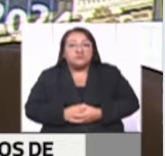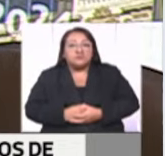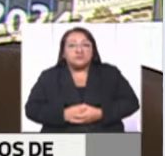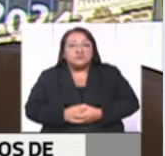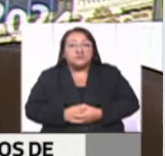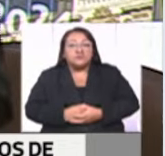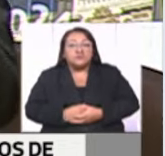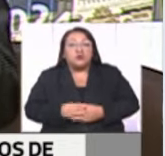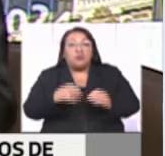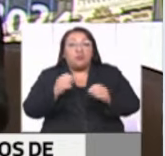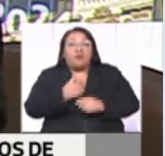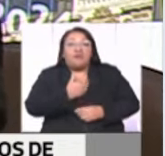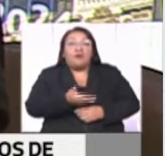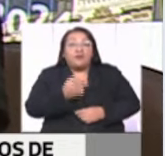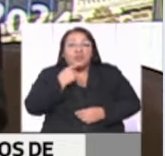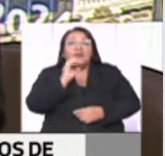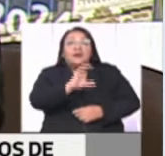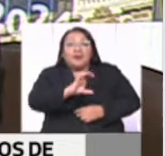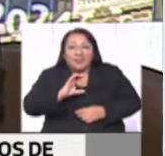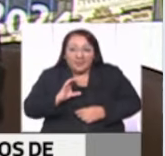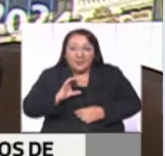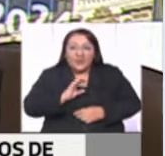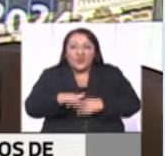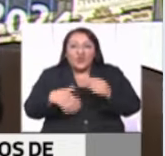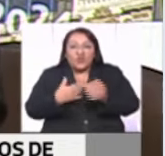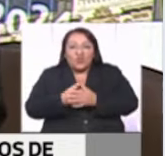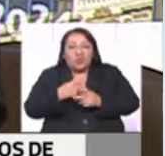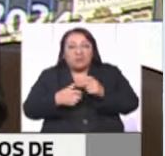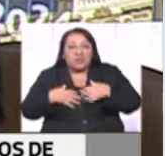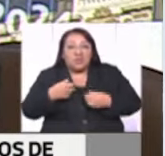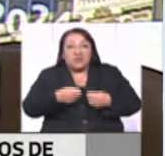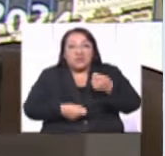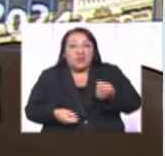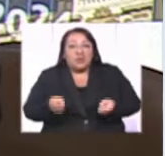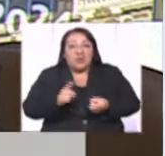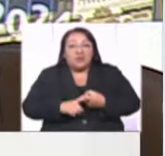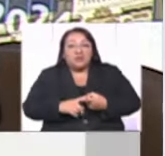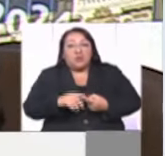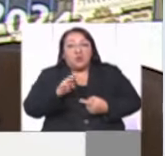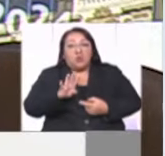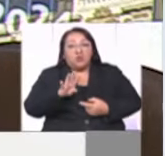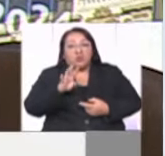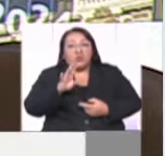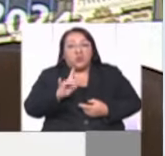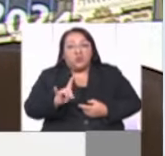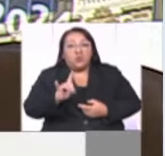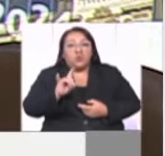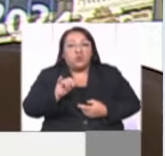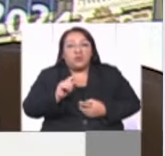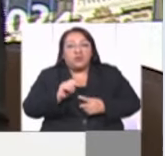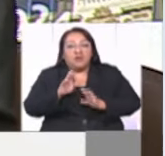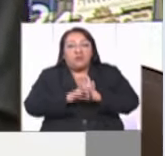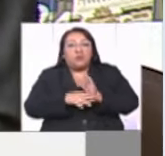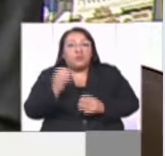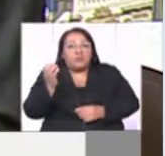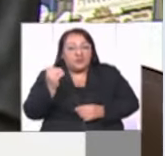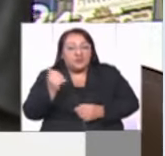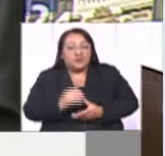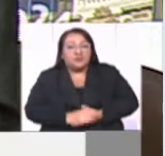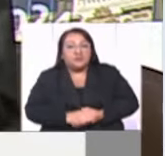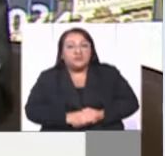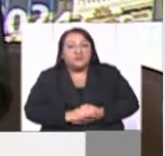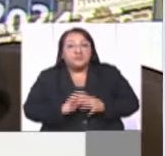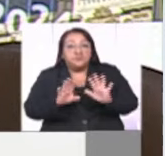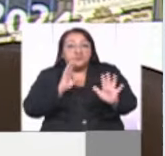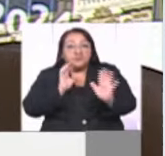o en favor del retiro de todo aportante de hasta las 4 UITs en el Fondo de Pensiones. Por